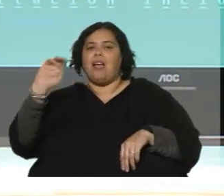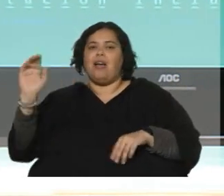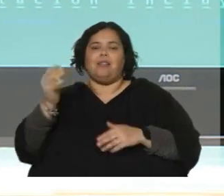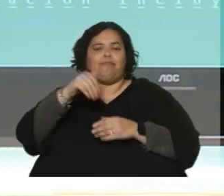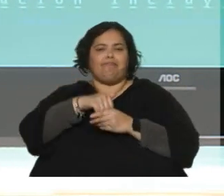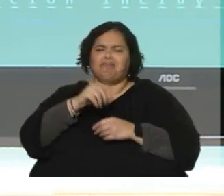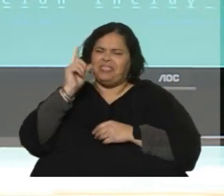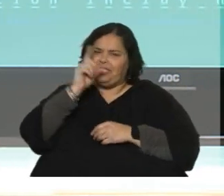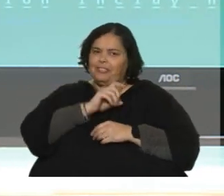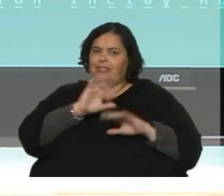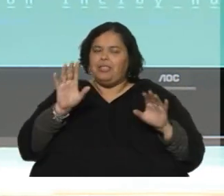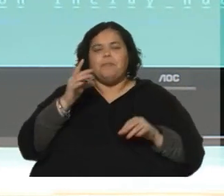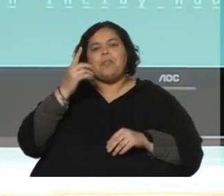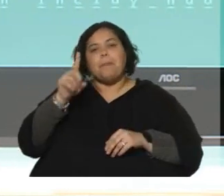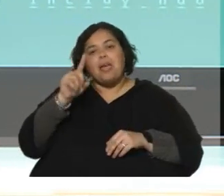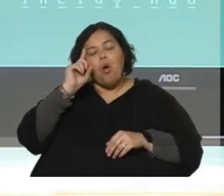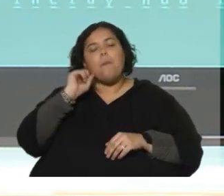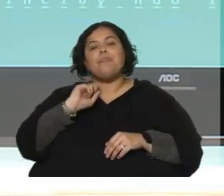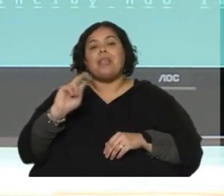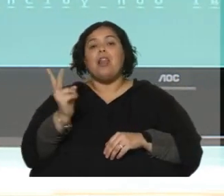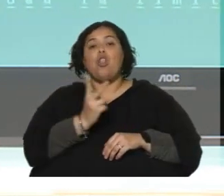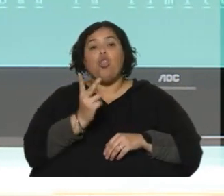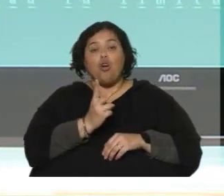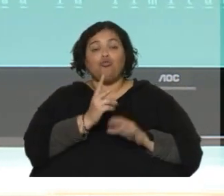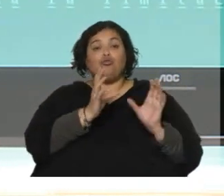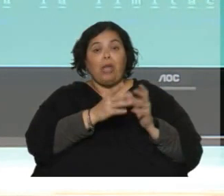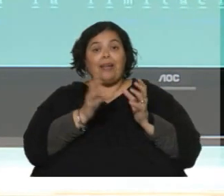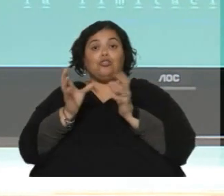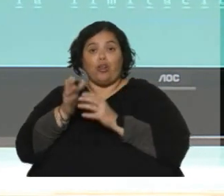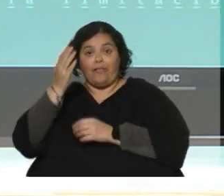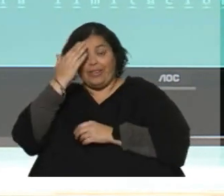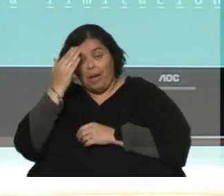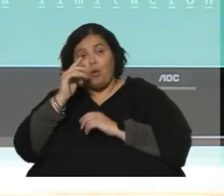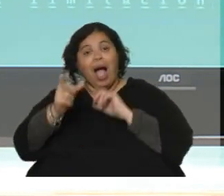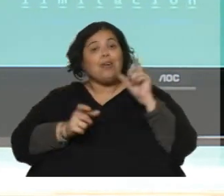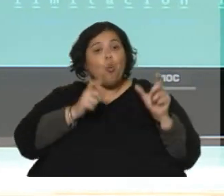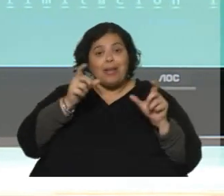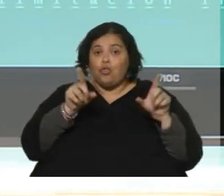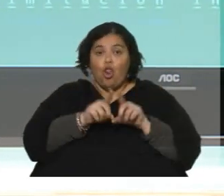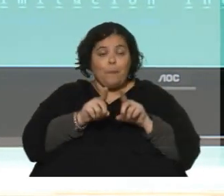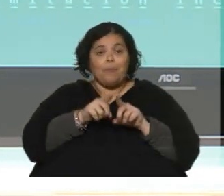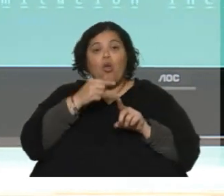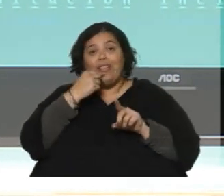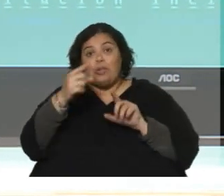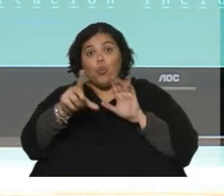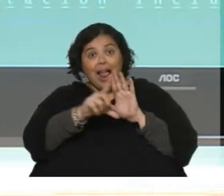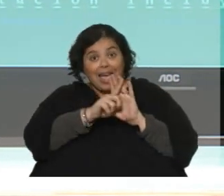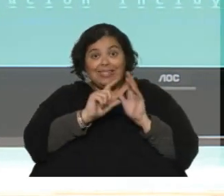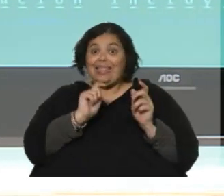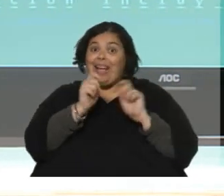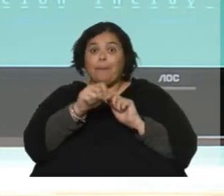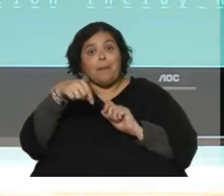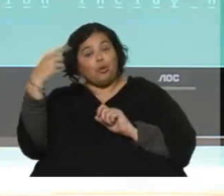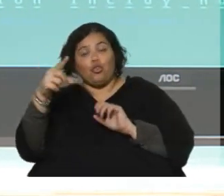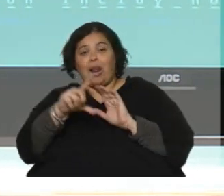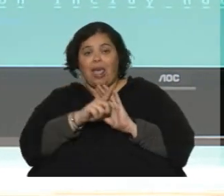difícil en sustancias los dos sectores argumentaron lo mismo una ley se cambia por otra